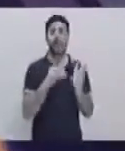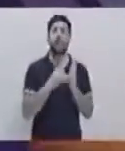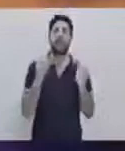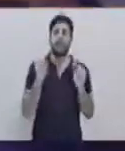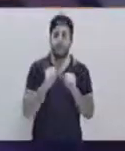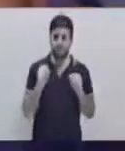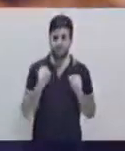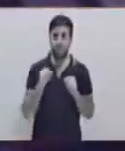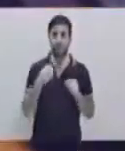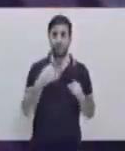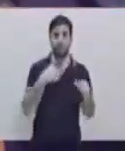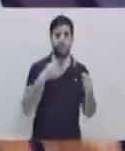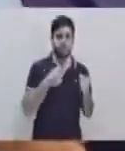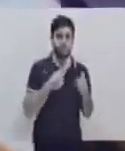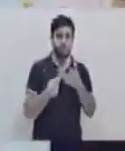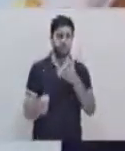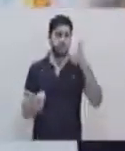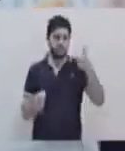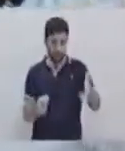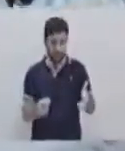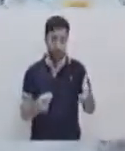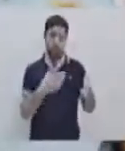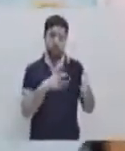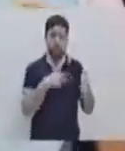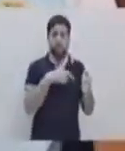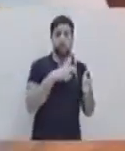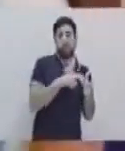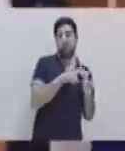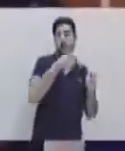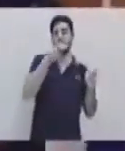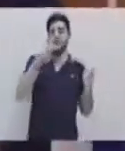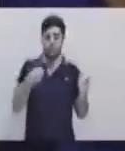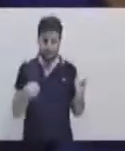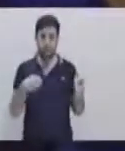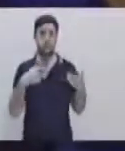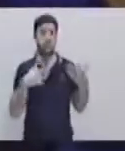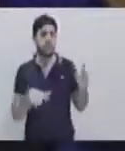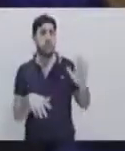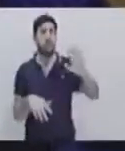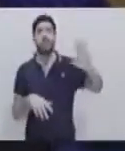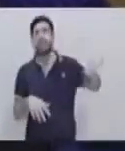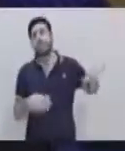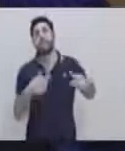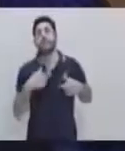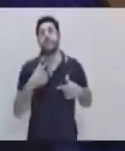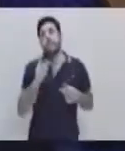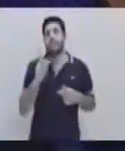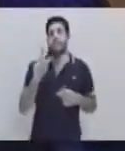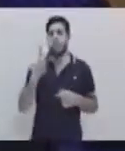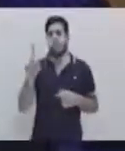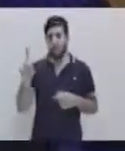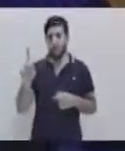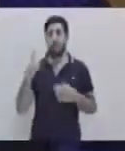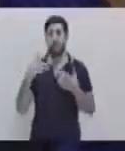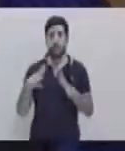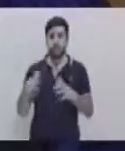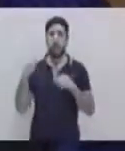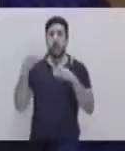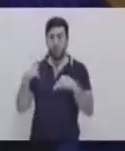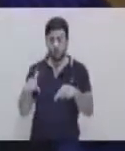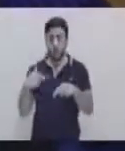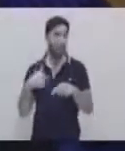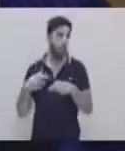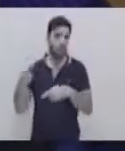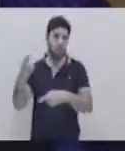a Quetzaltenango. Parqueamos nuestro bus y nos bajamos y nos dirigimos de nuevo hacia la ciudad